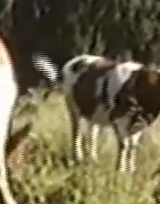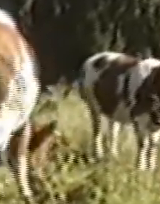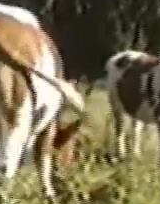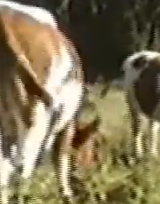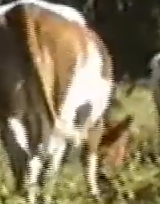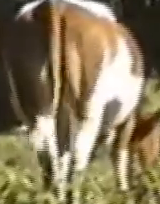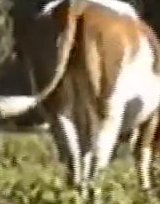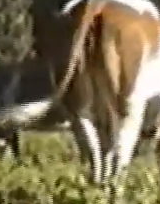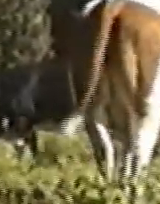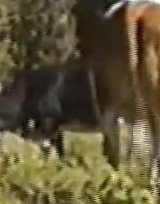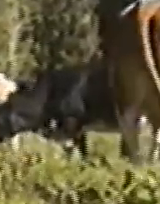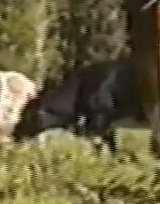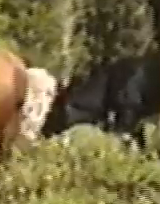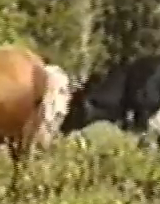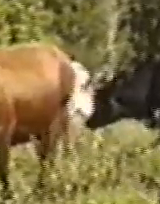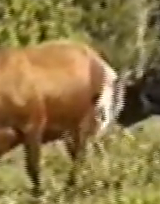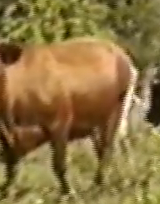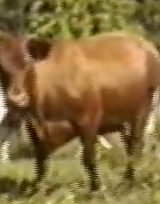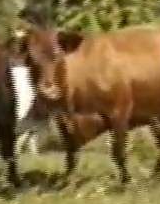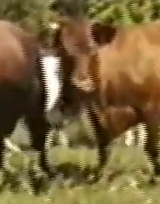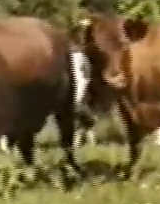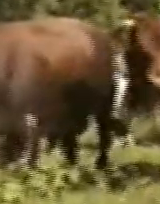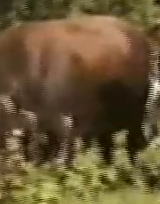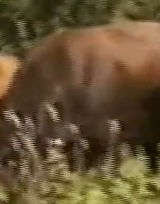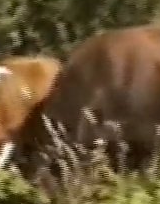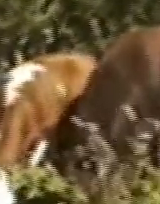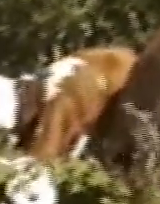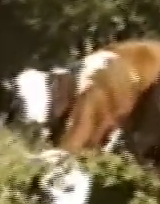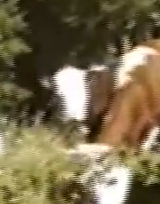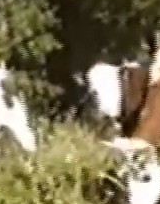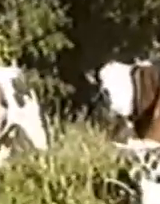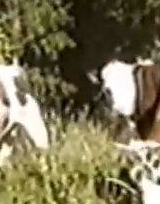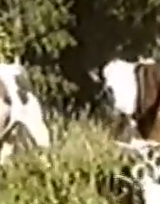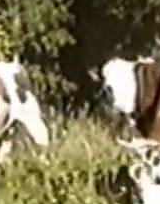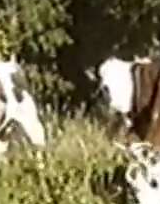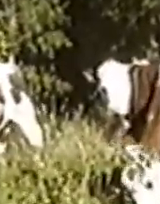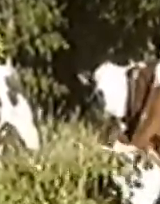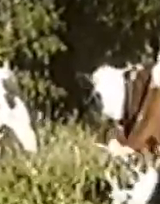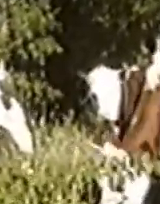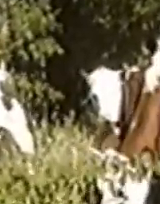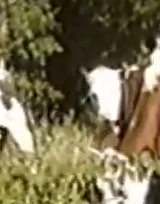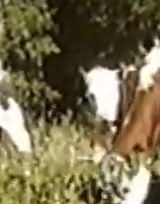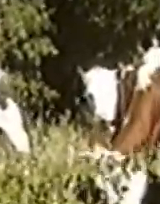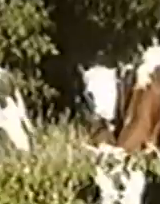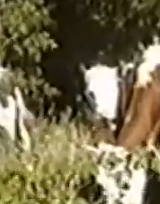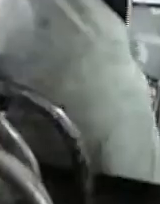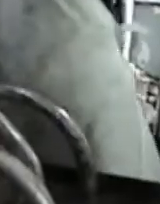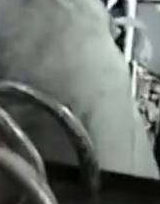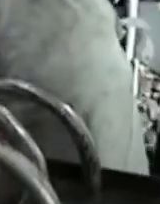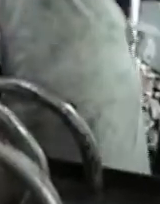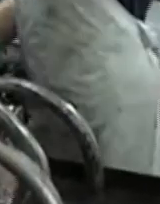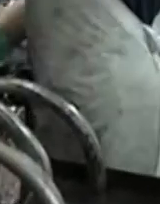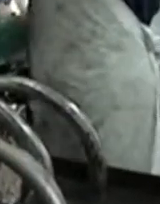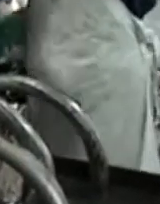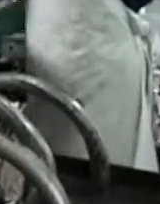pidió investigar a la industria del sector, debido a que no se ha traspasado a los productores el alza registrada en los precios internacionales